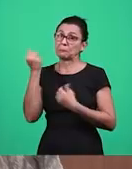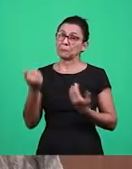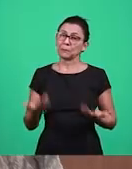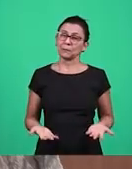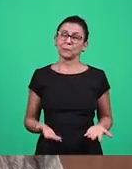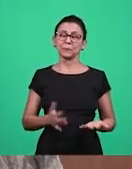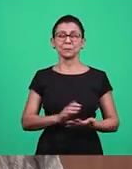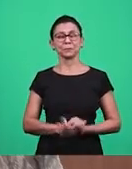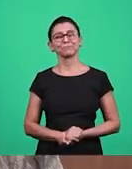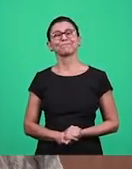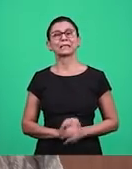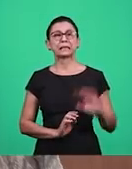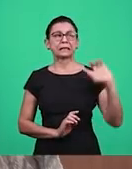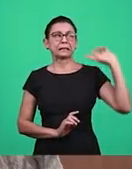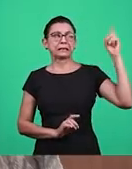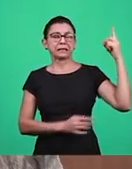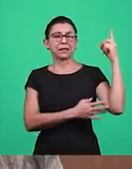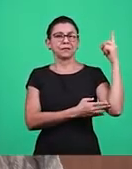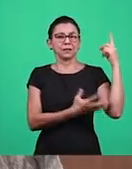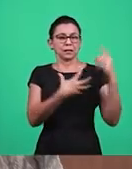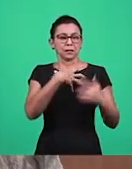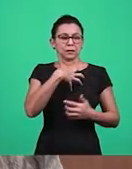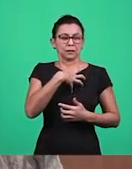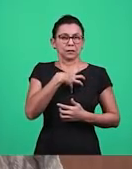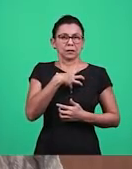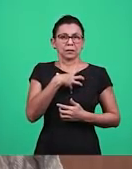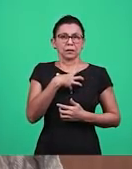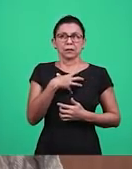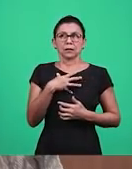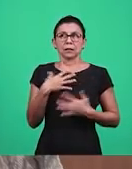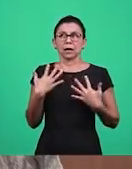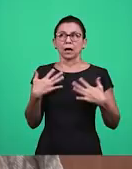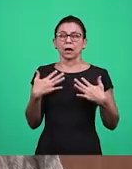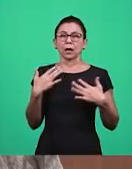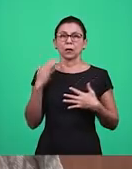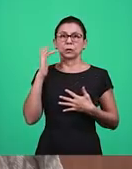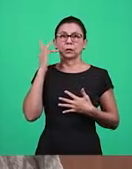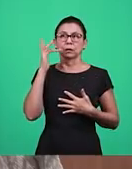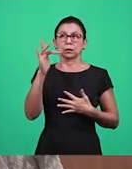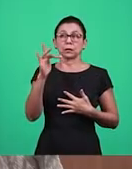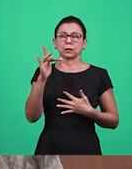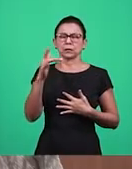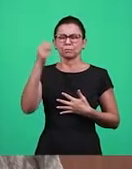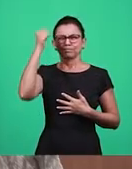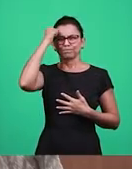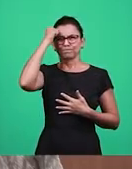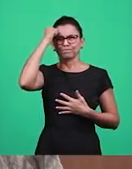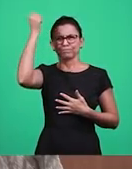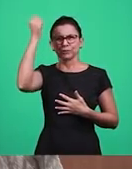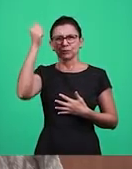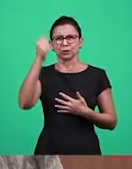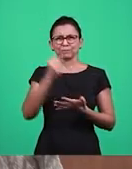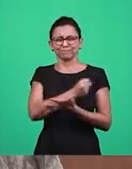Entonces, en aquel momento, David tuvo un temor muy grande, porque ahora él vio lo enorme de su error,